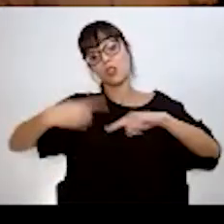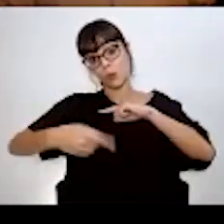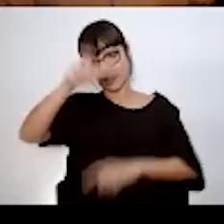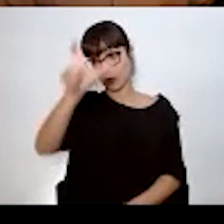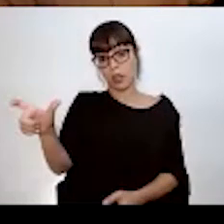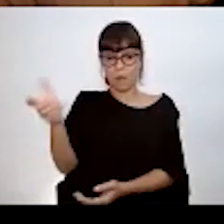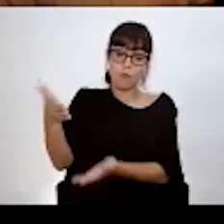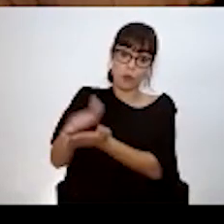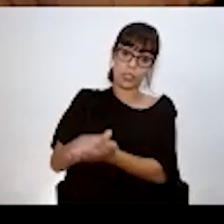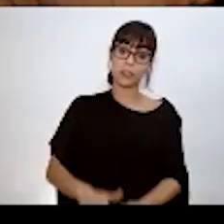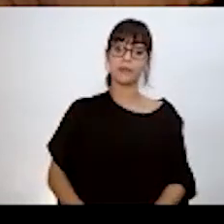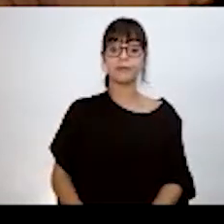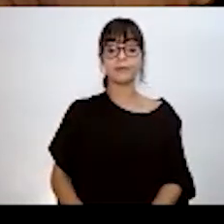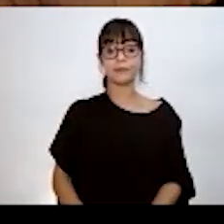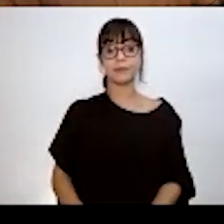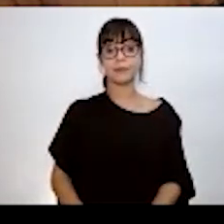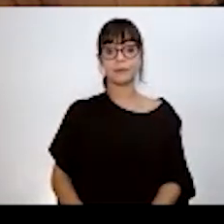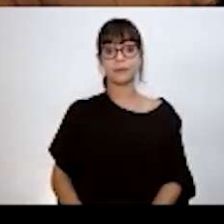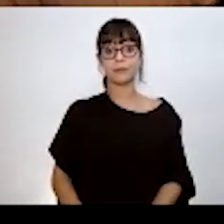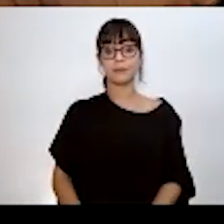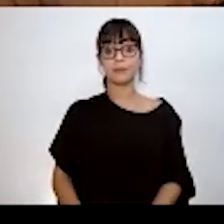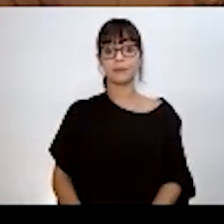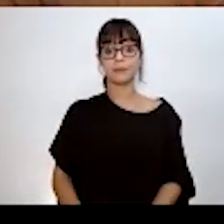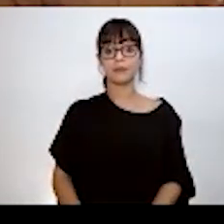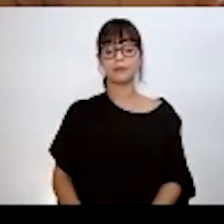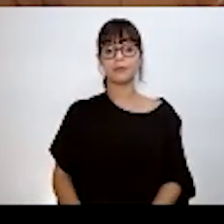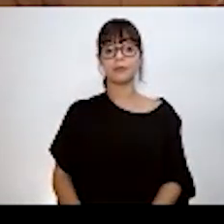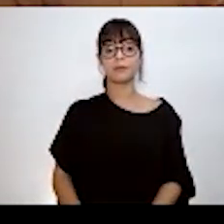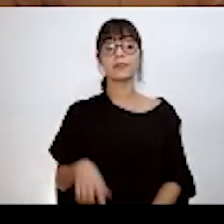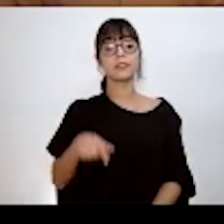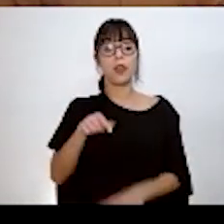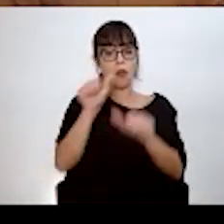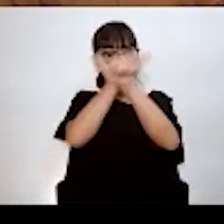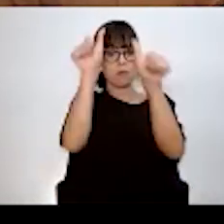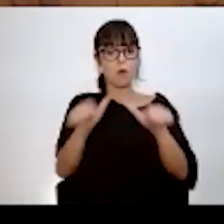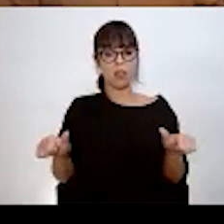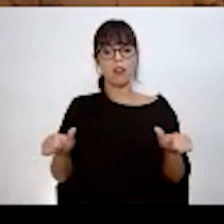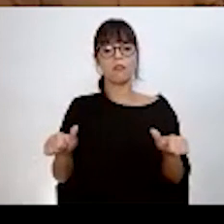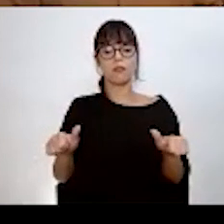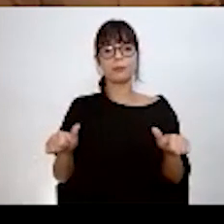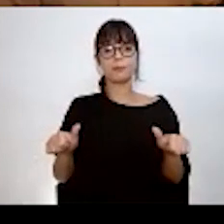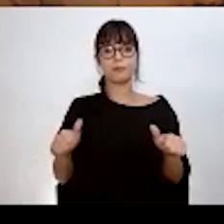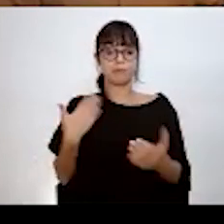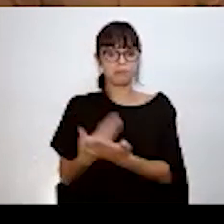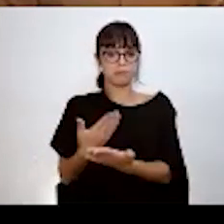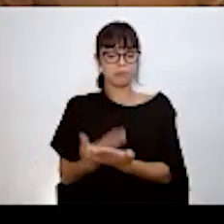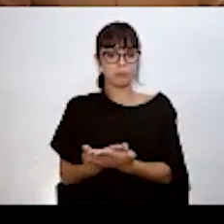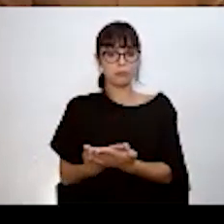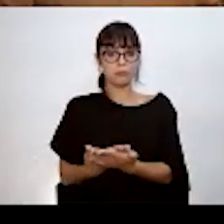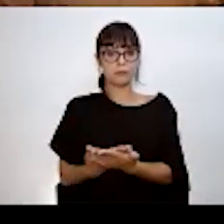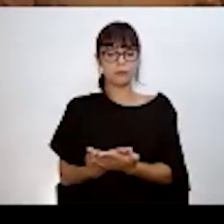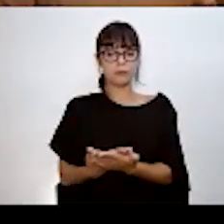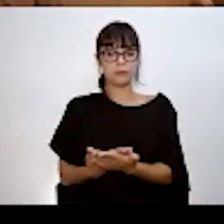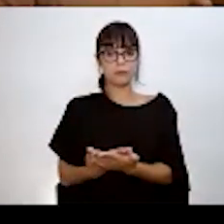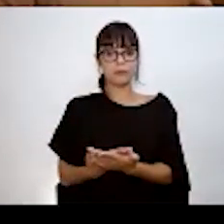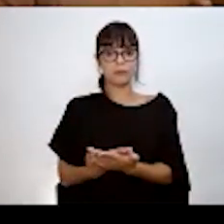hablando además de un modelo significativo que nos permite hablar de, o que nos permite preguntarnos